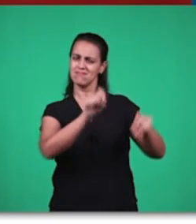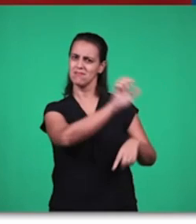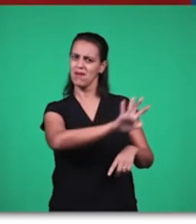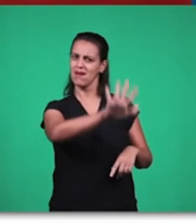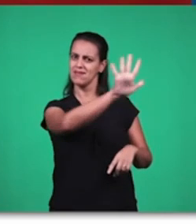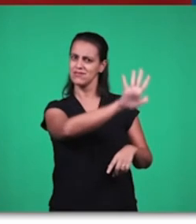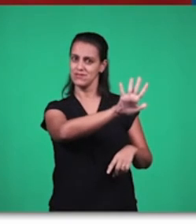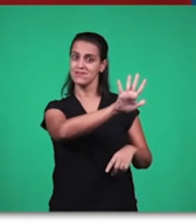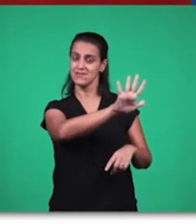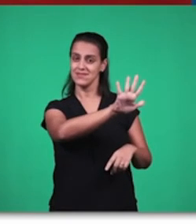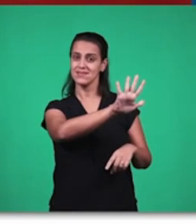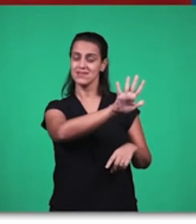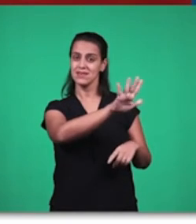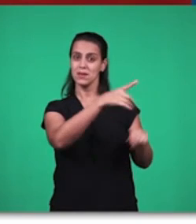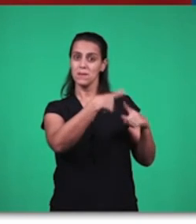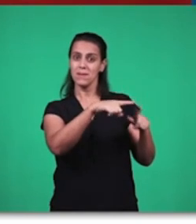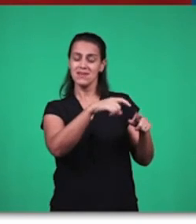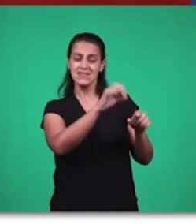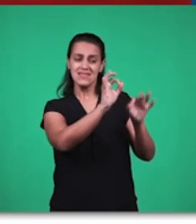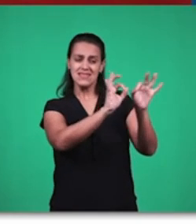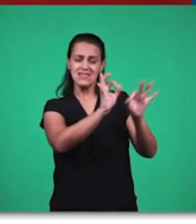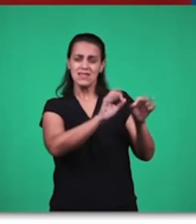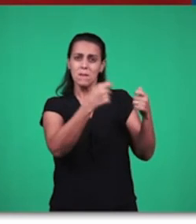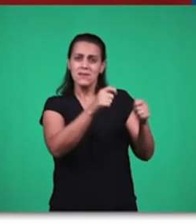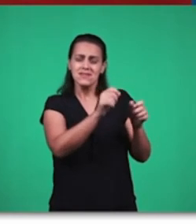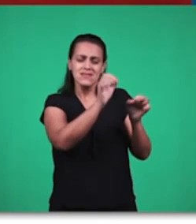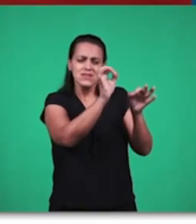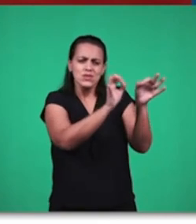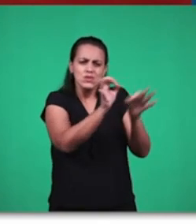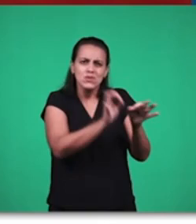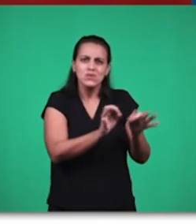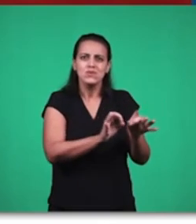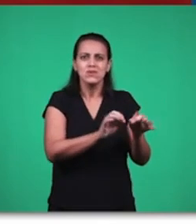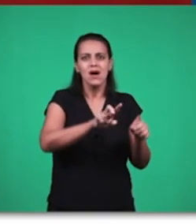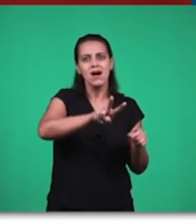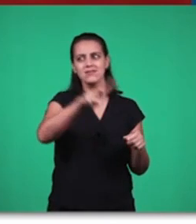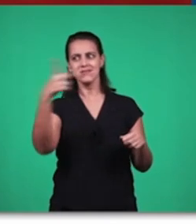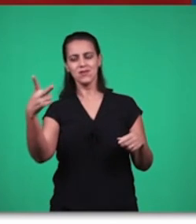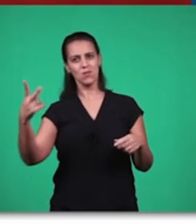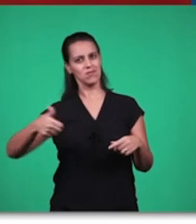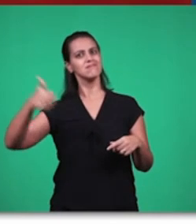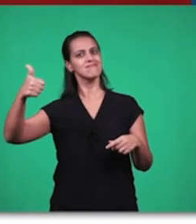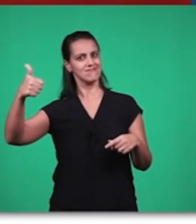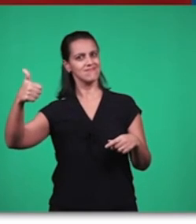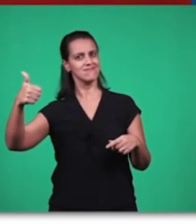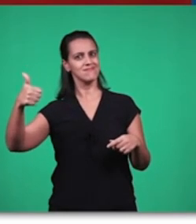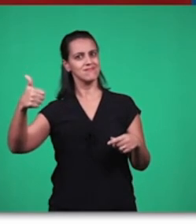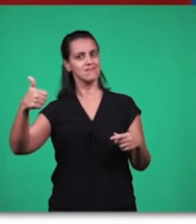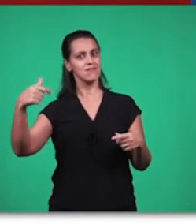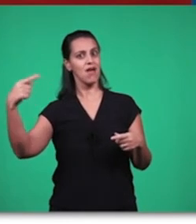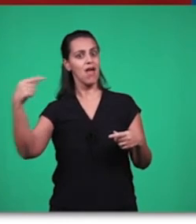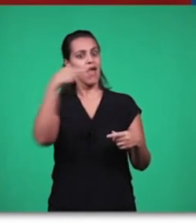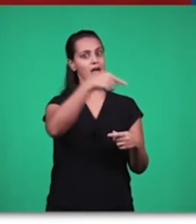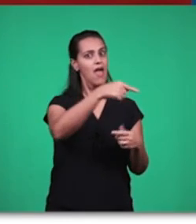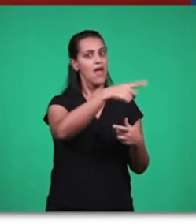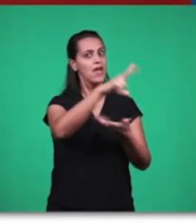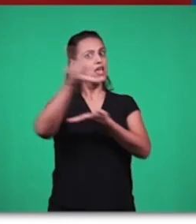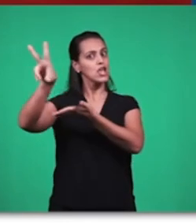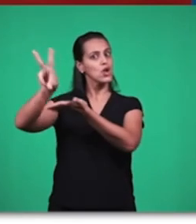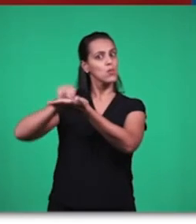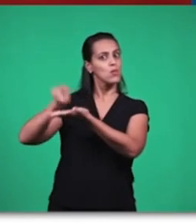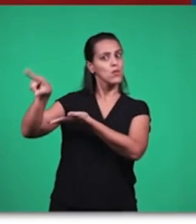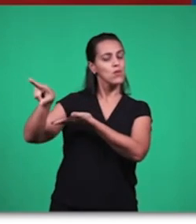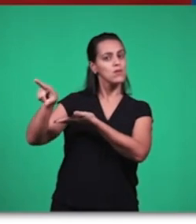presente. Y para poder ver el grado de desorden, como en la segunda imagen,